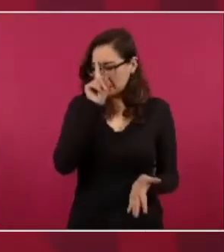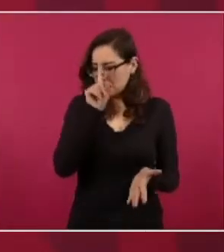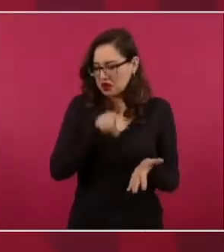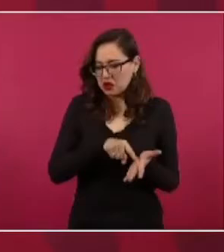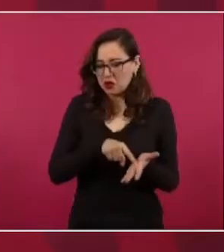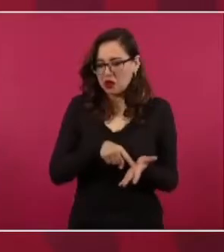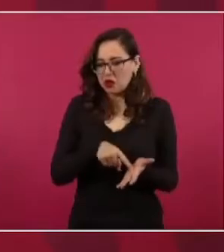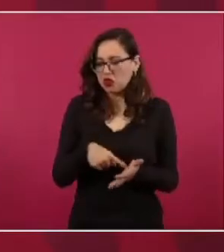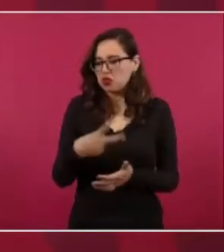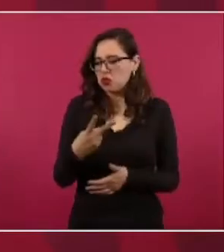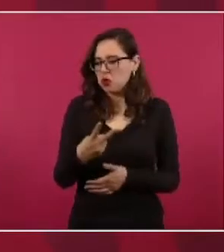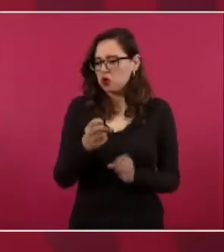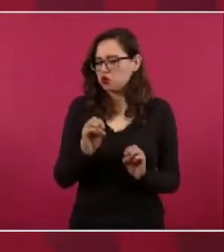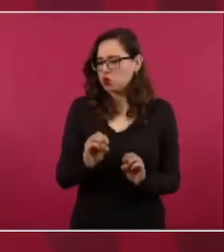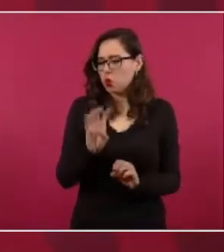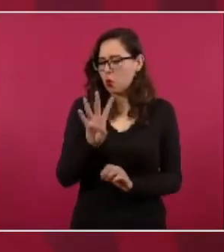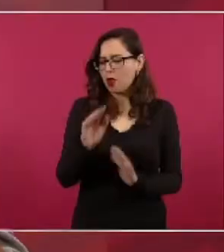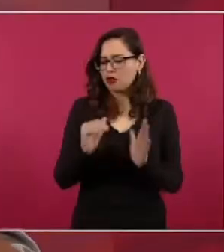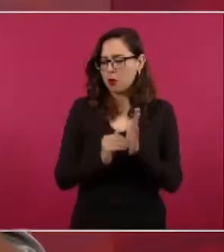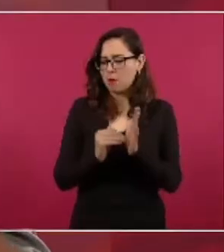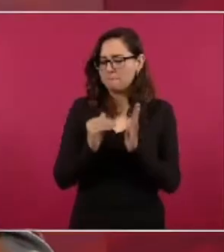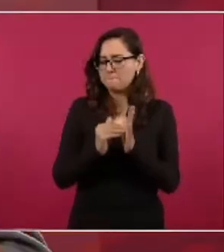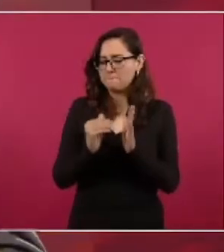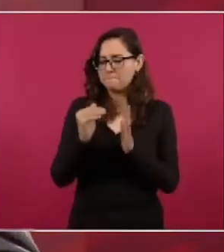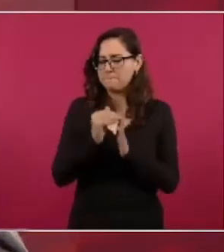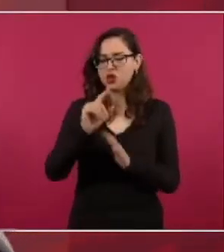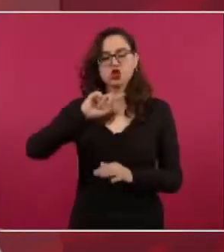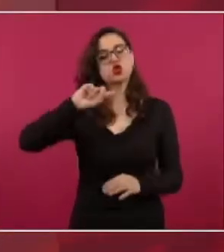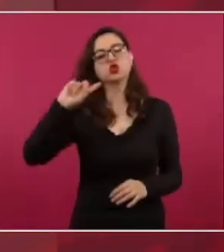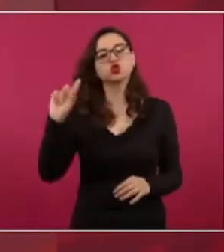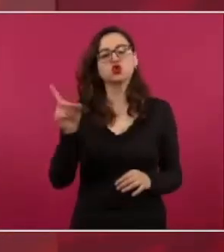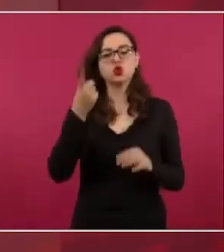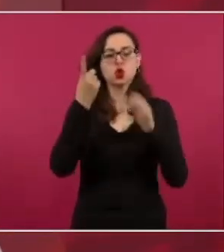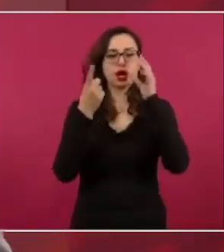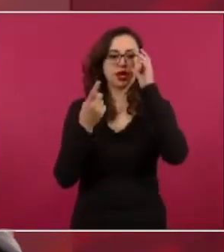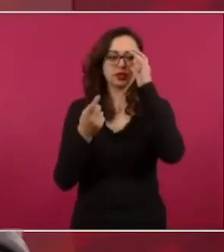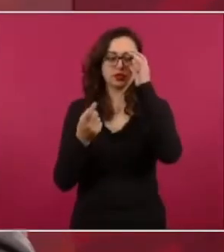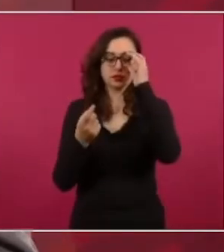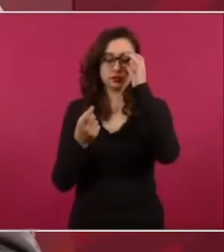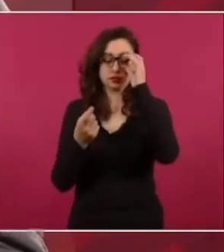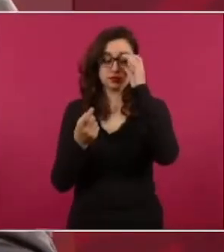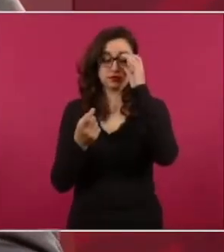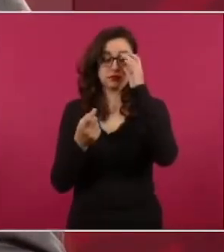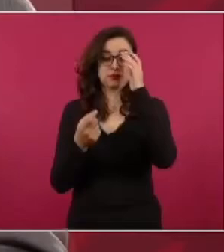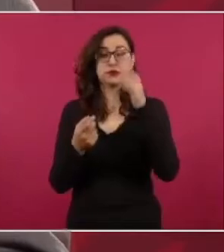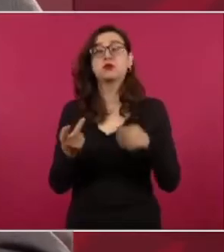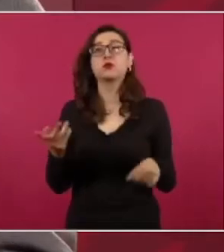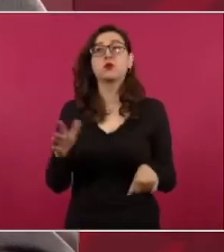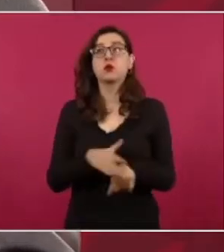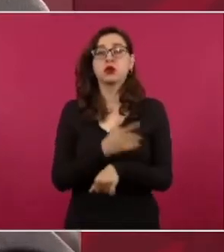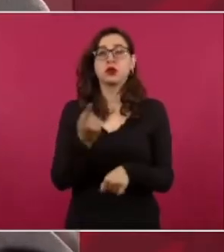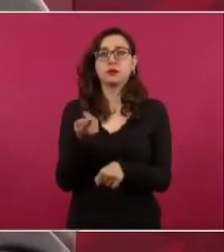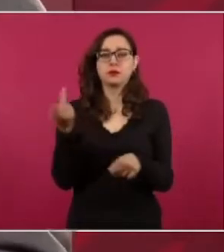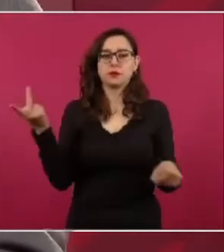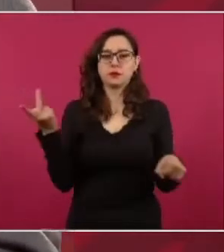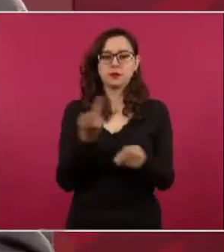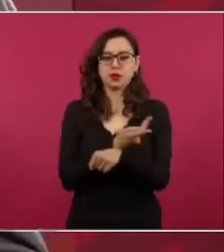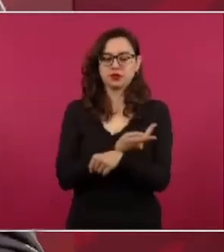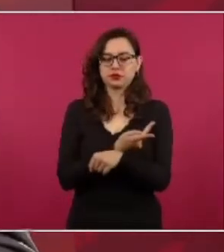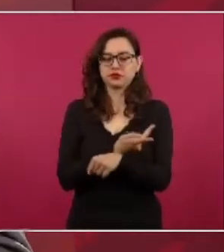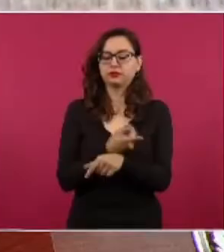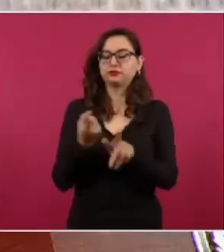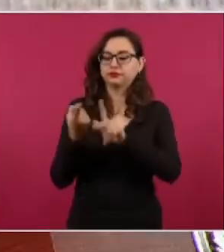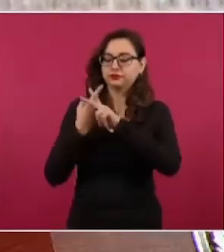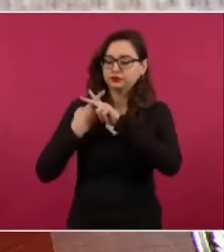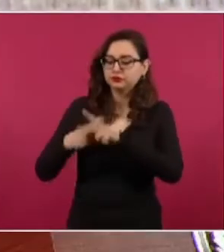de dólares más, porque no se contempló todo. De todas